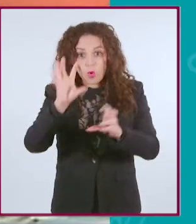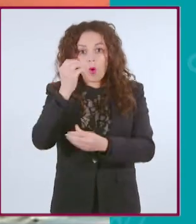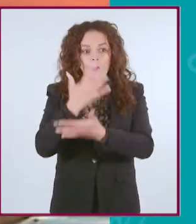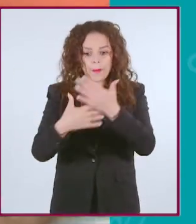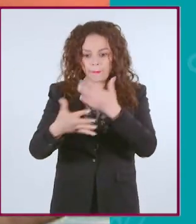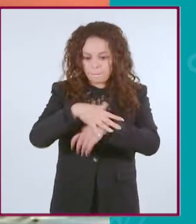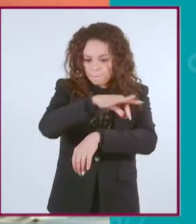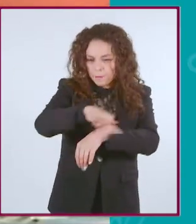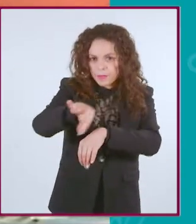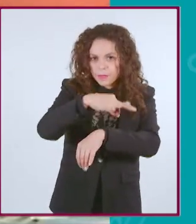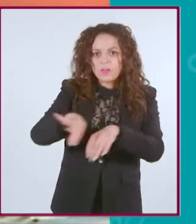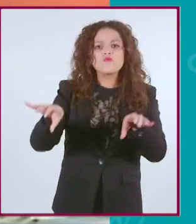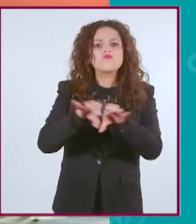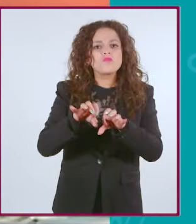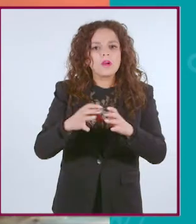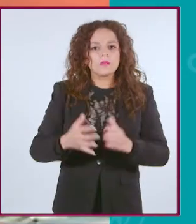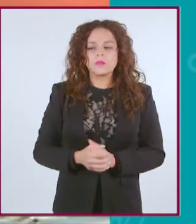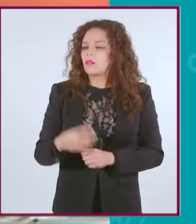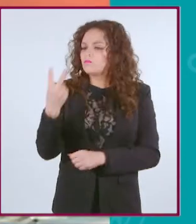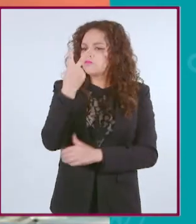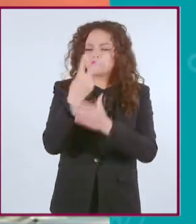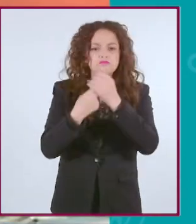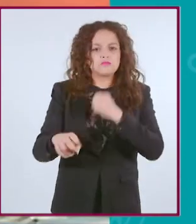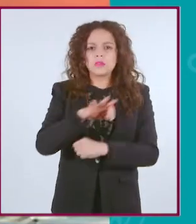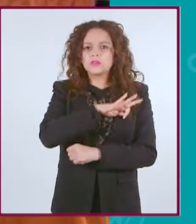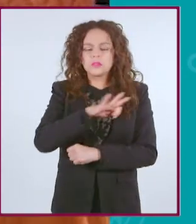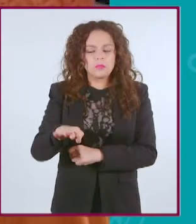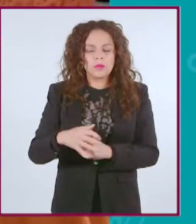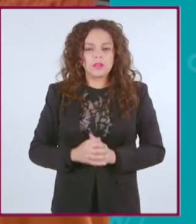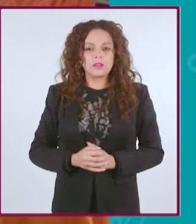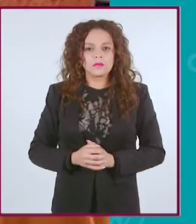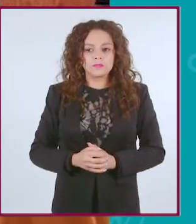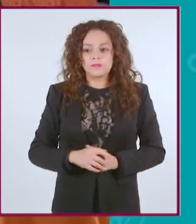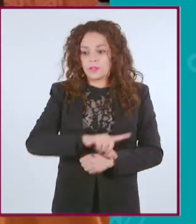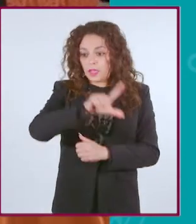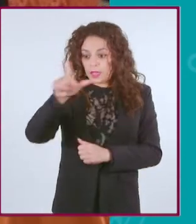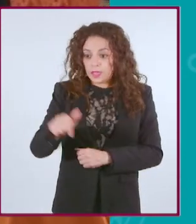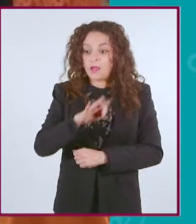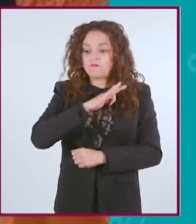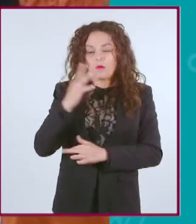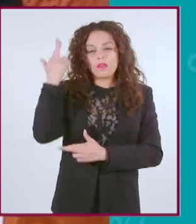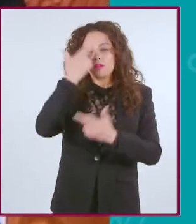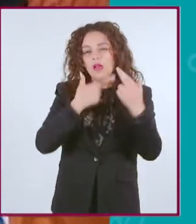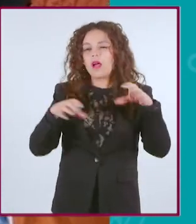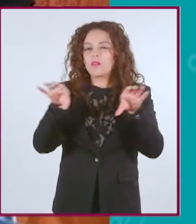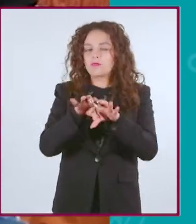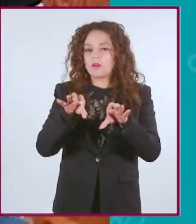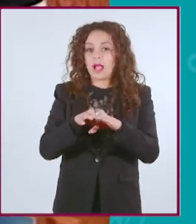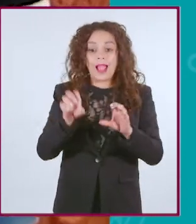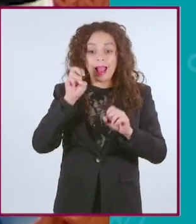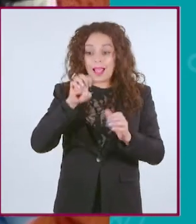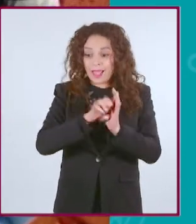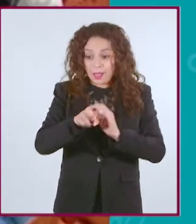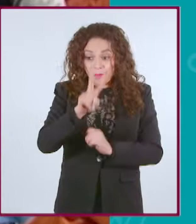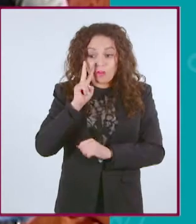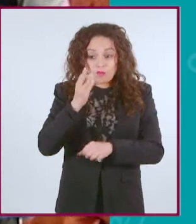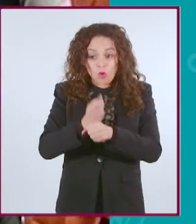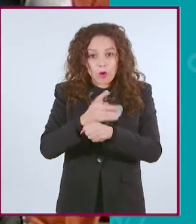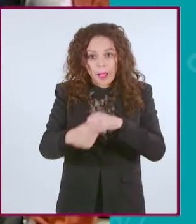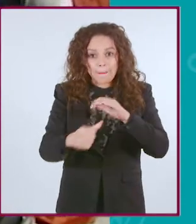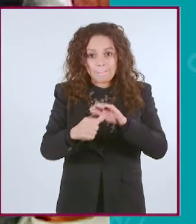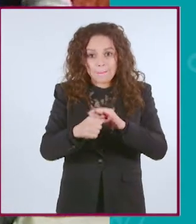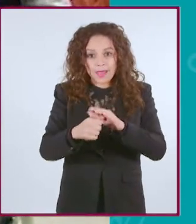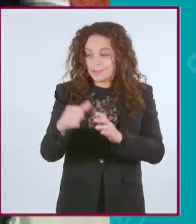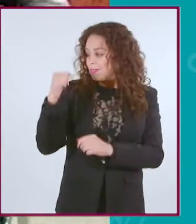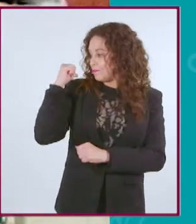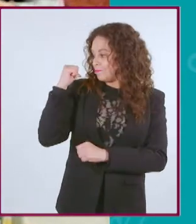manual sacamos la transformación, que vienen siendo los patrones. Después de ahí podemos analizar cómo tenemos las mesas acá atrás de corte en un